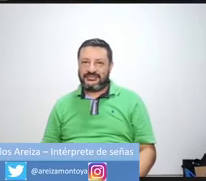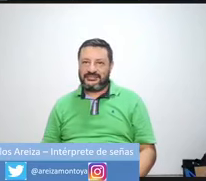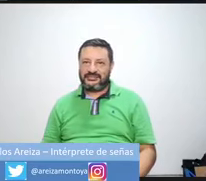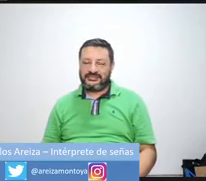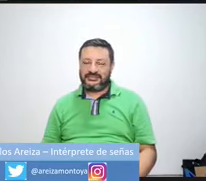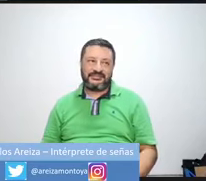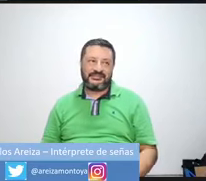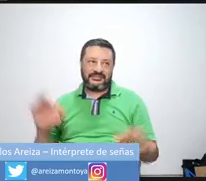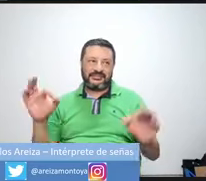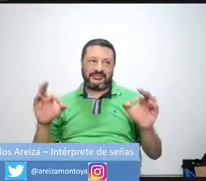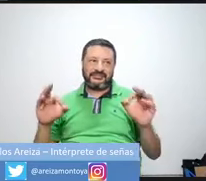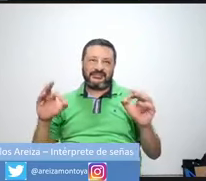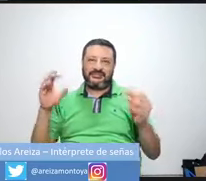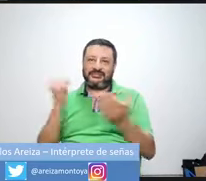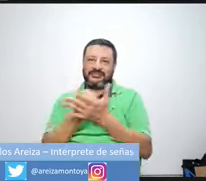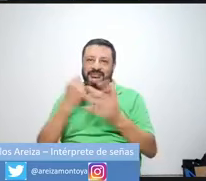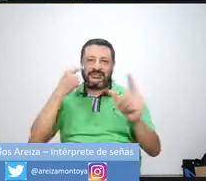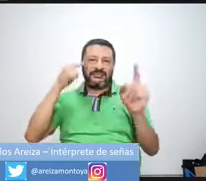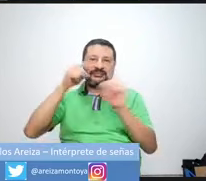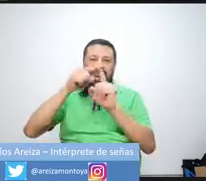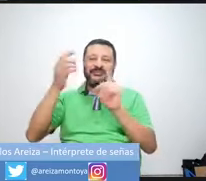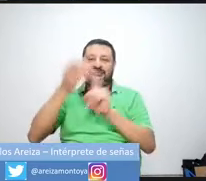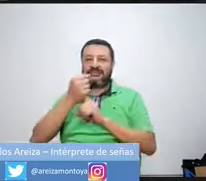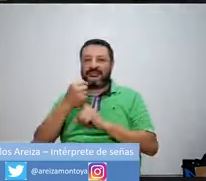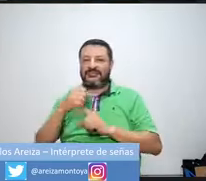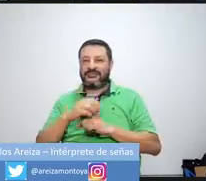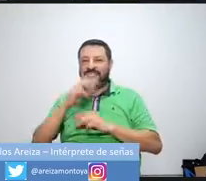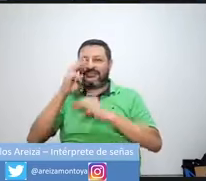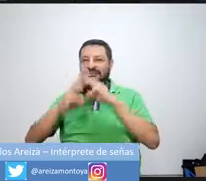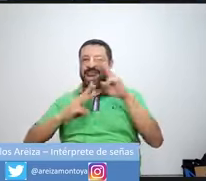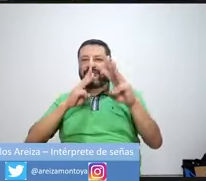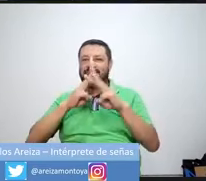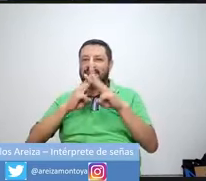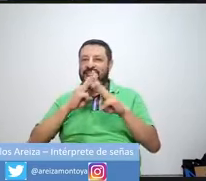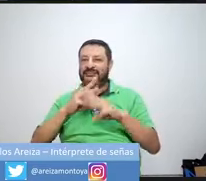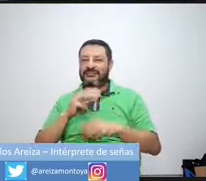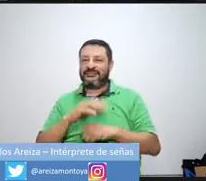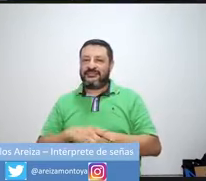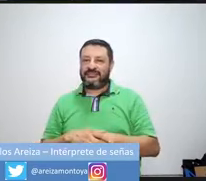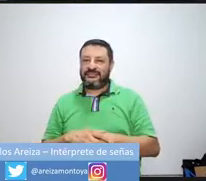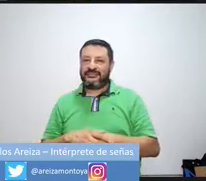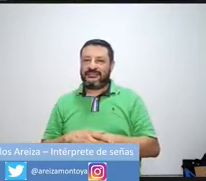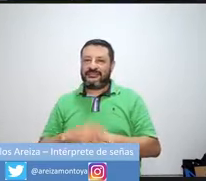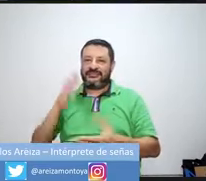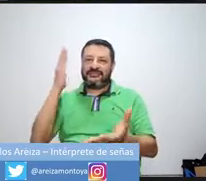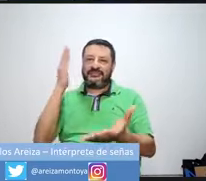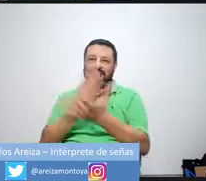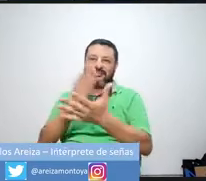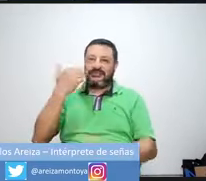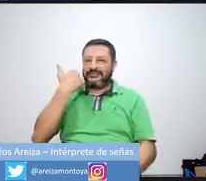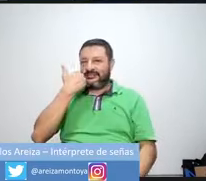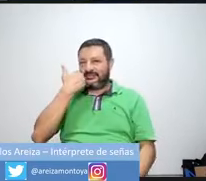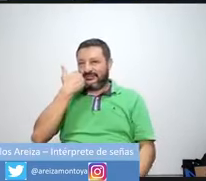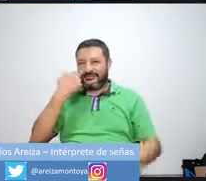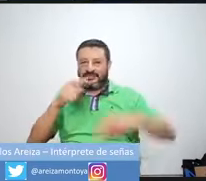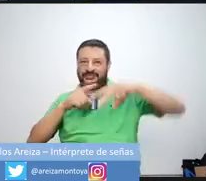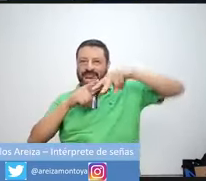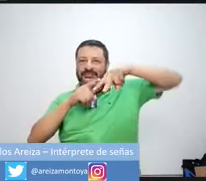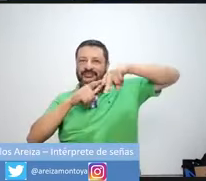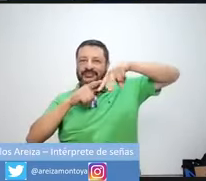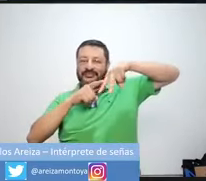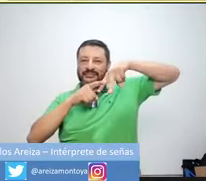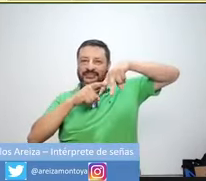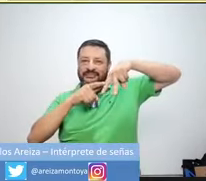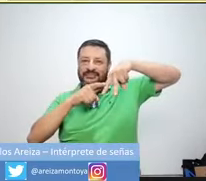la que siempre apuntamos, que es el mundial, y ahí fue que me lesioné la rodilla, que fue, yo